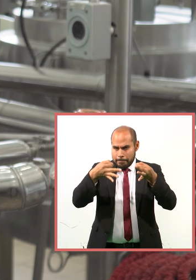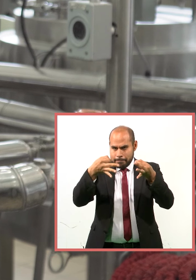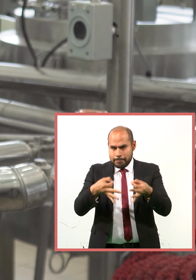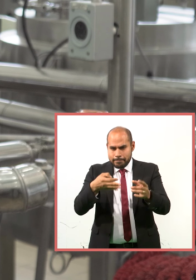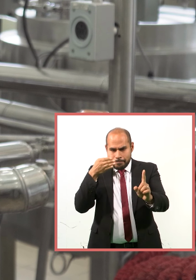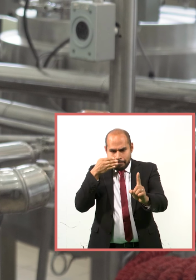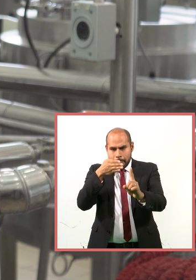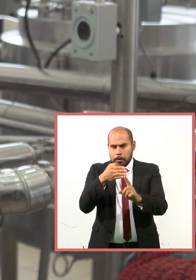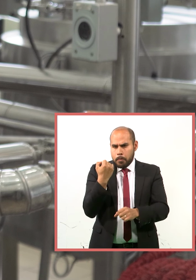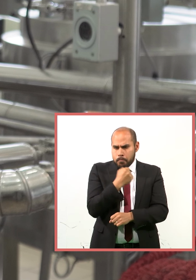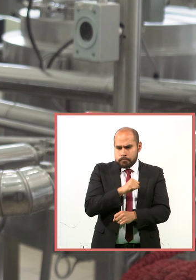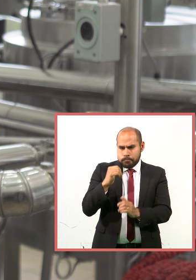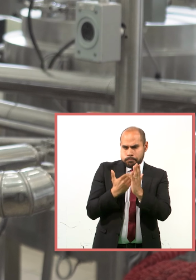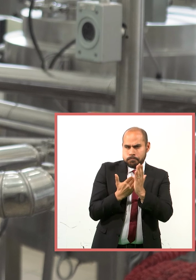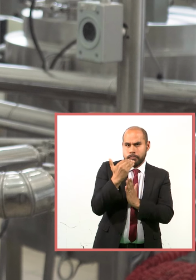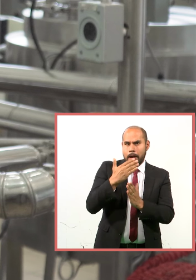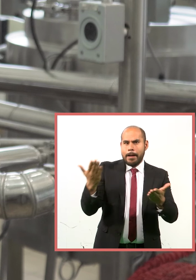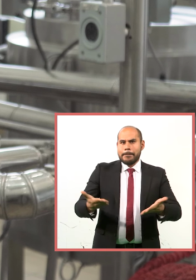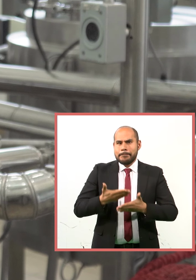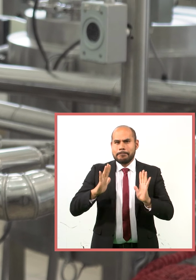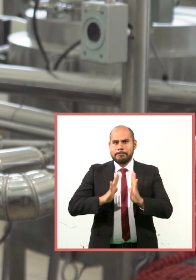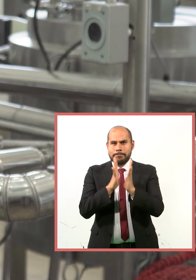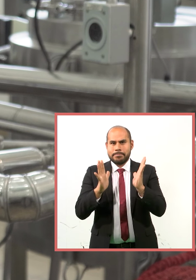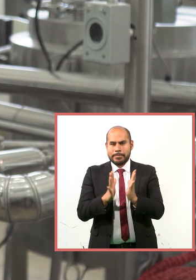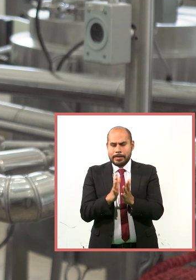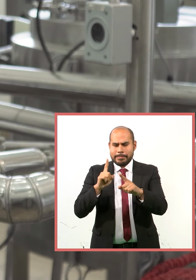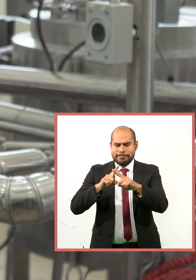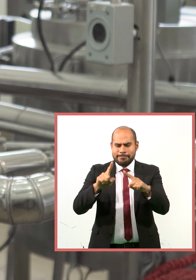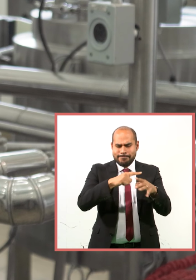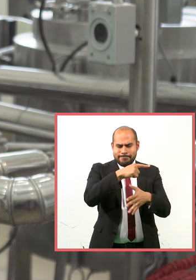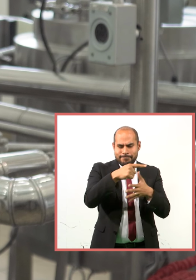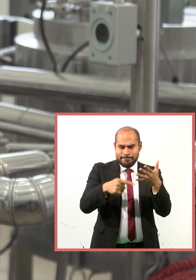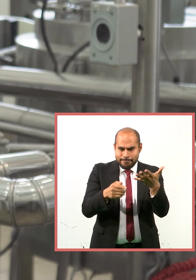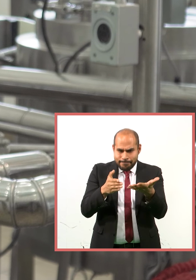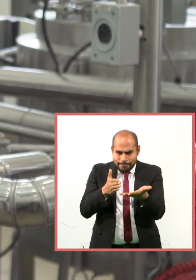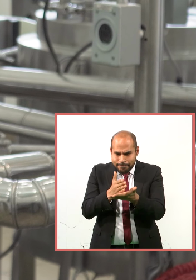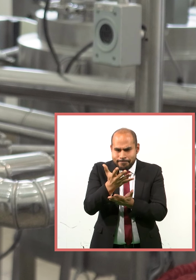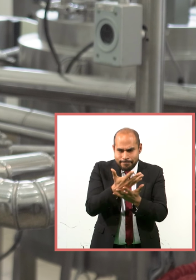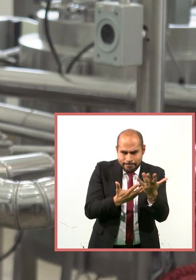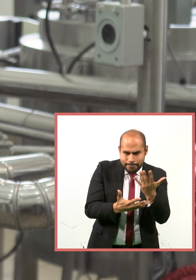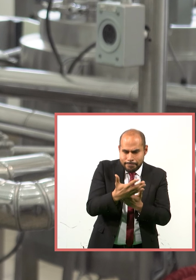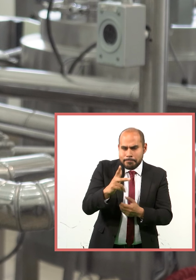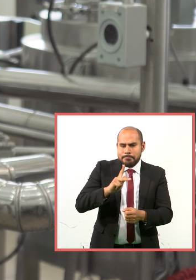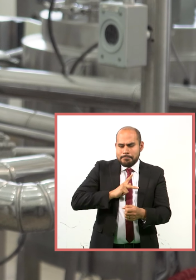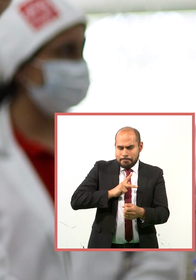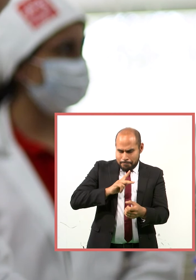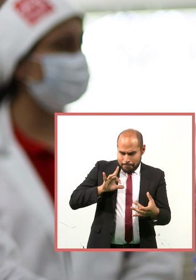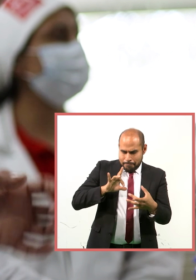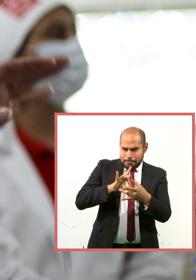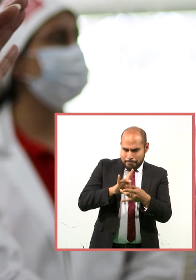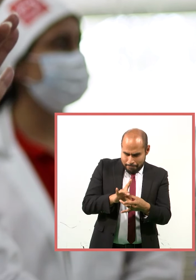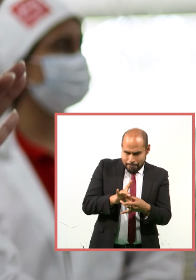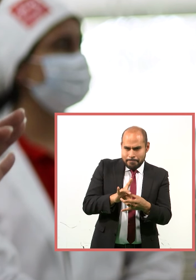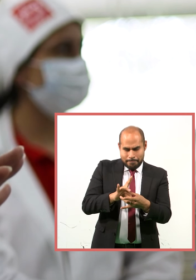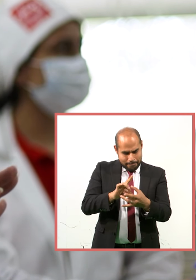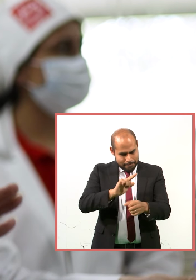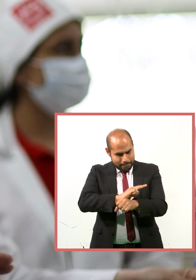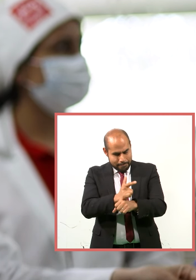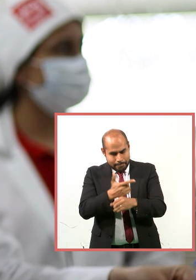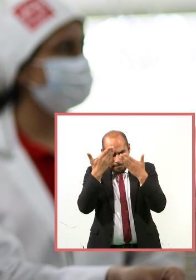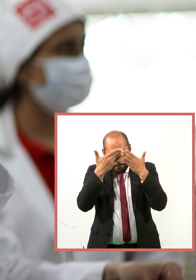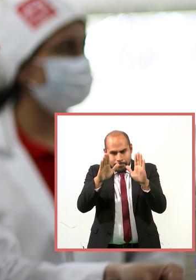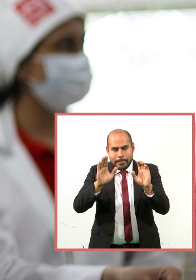integral dirigido a potenciar mis capacidades y alentar mi participación en los diversos campos de acción que conciernen a mi licenciatura. He podido dimensionar